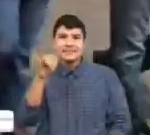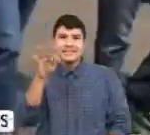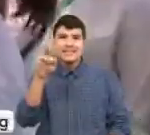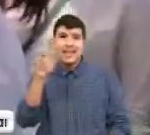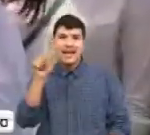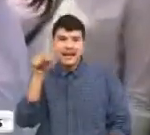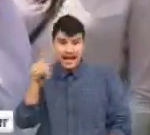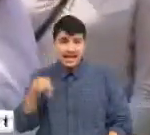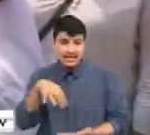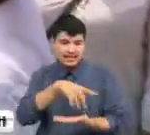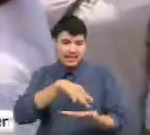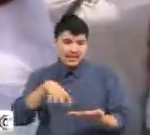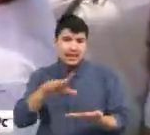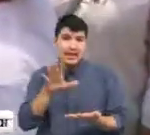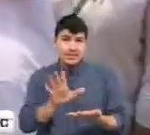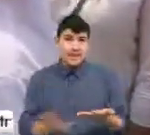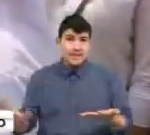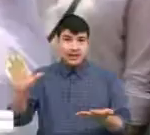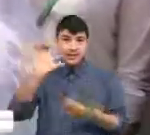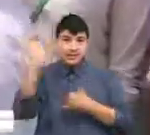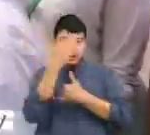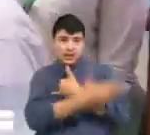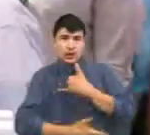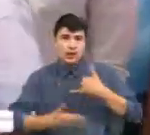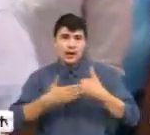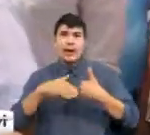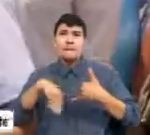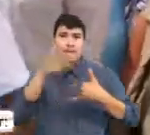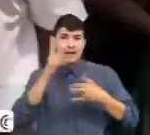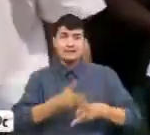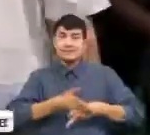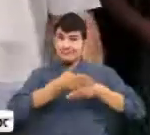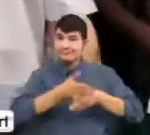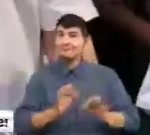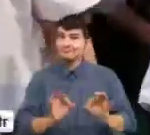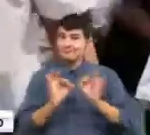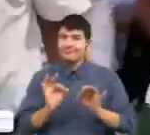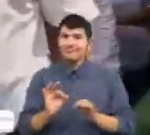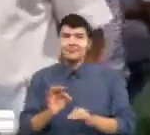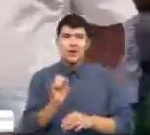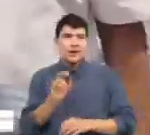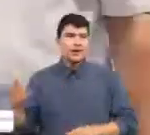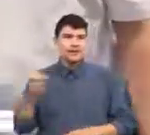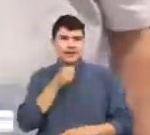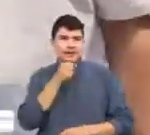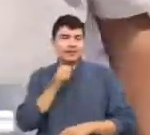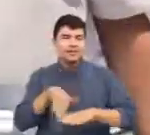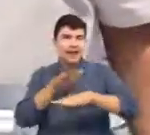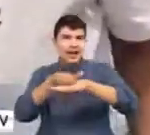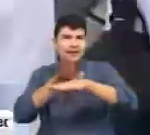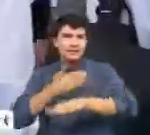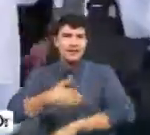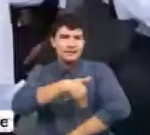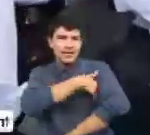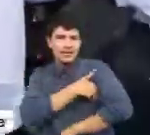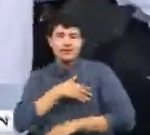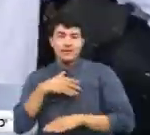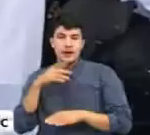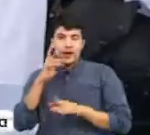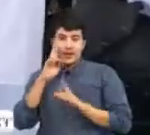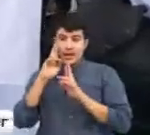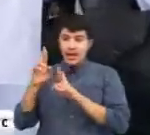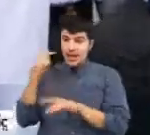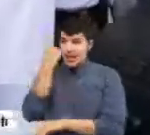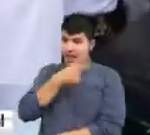del país en todo el territorio más seguro. En Oriente Noticias les tenemos el anuncio del ministro y la reacción del gobernador